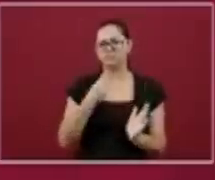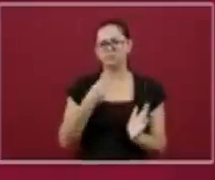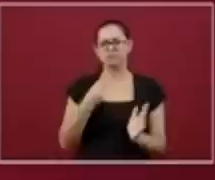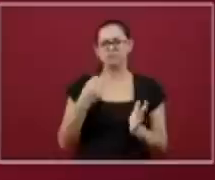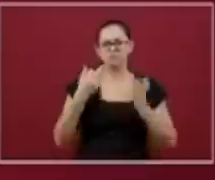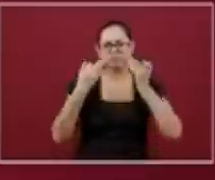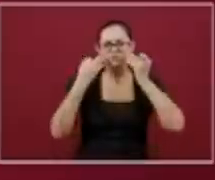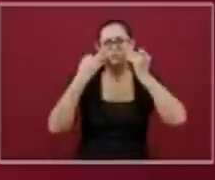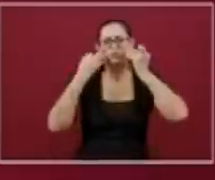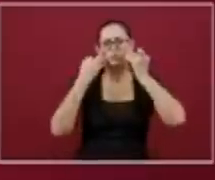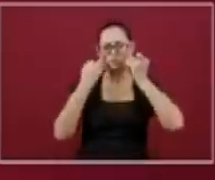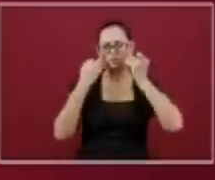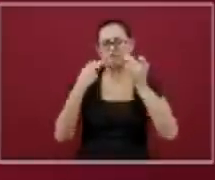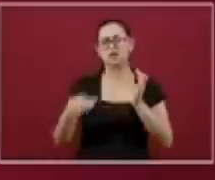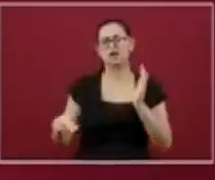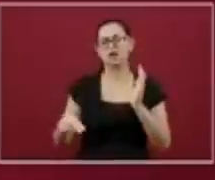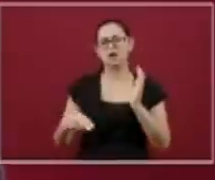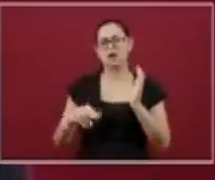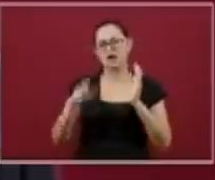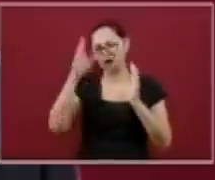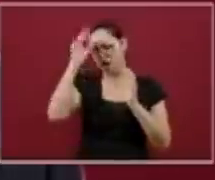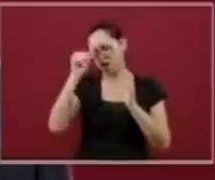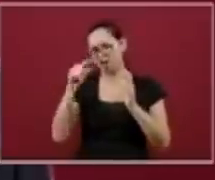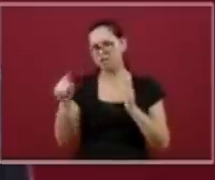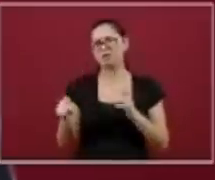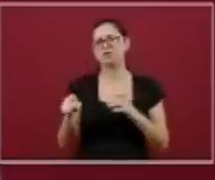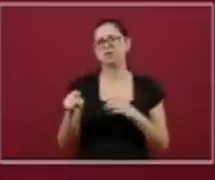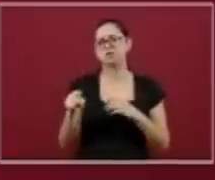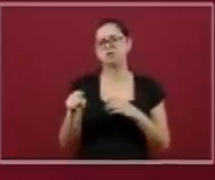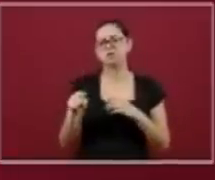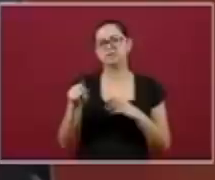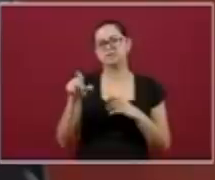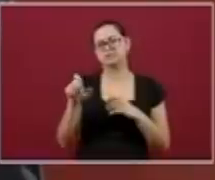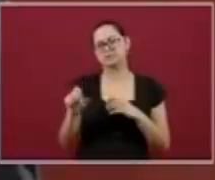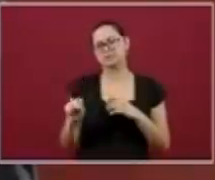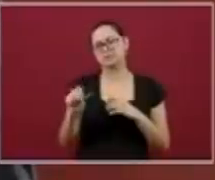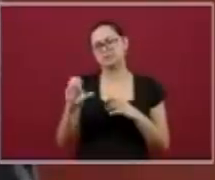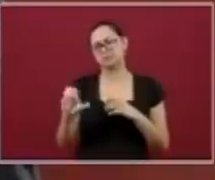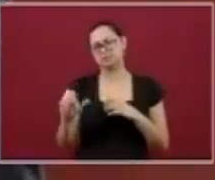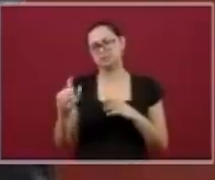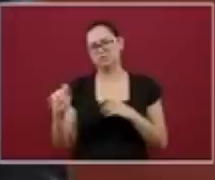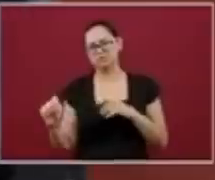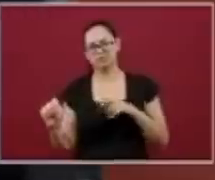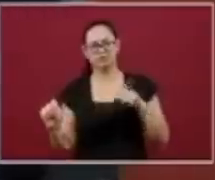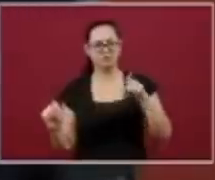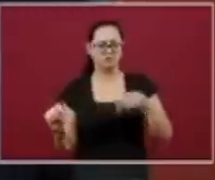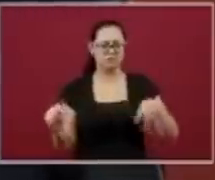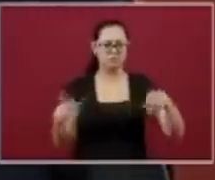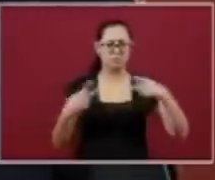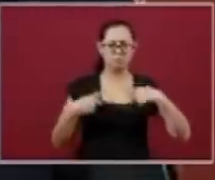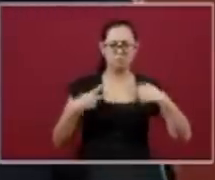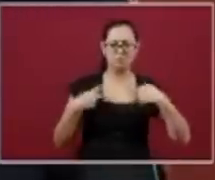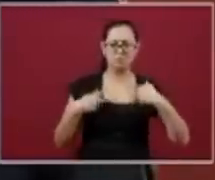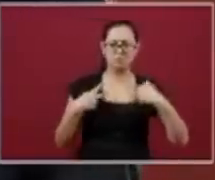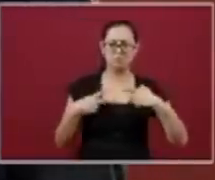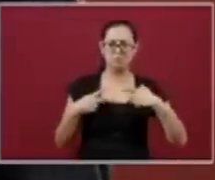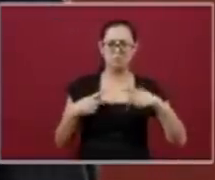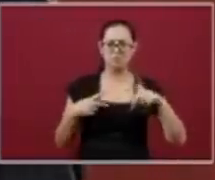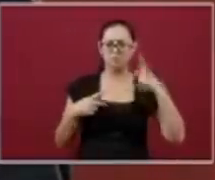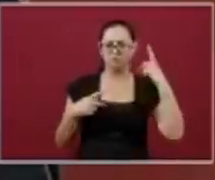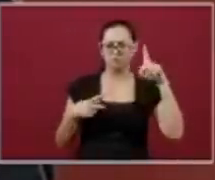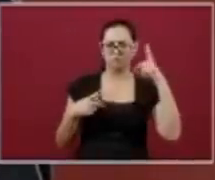testigo de un acuerdo entre la Secretaría de Comunicaciones y pobladores de